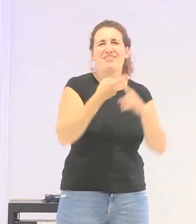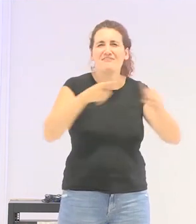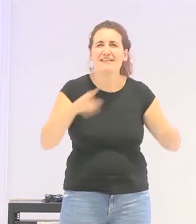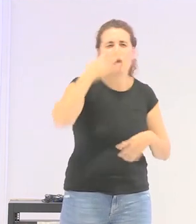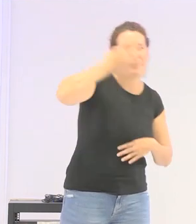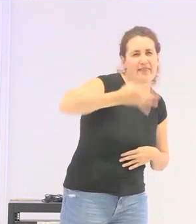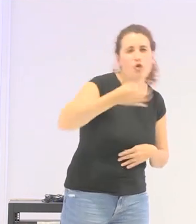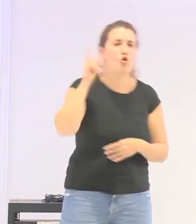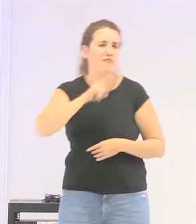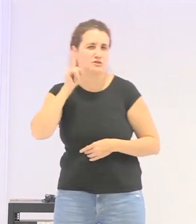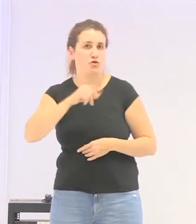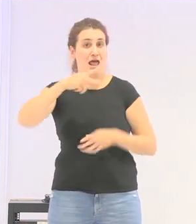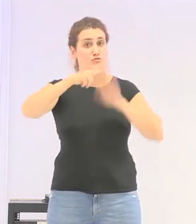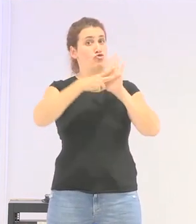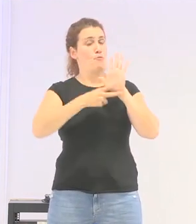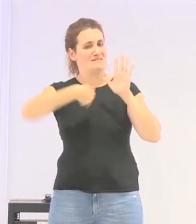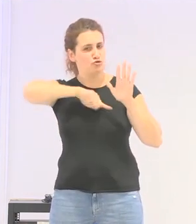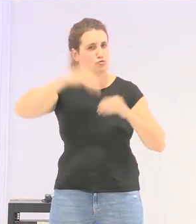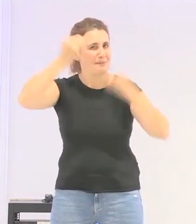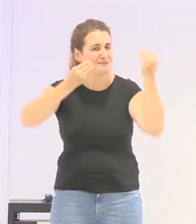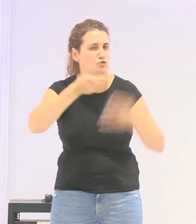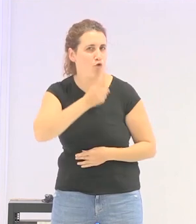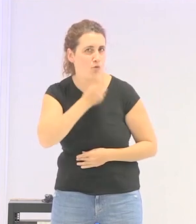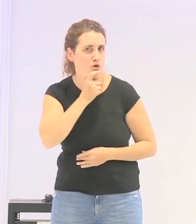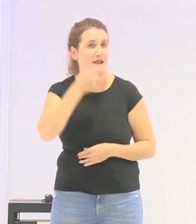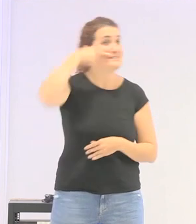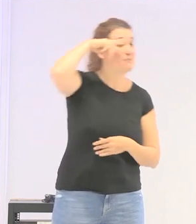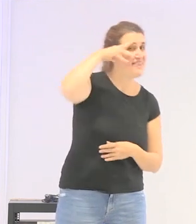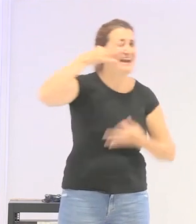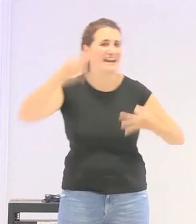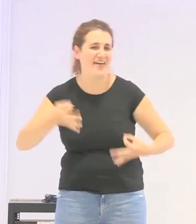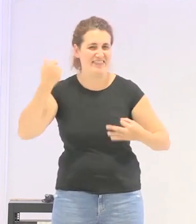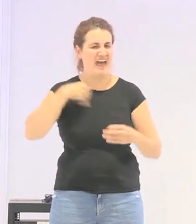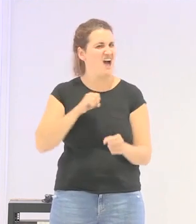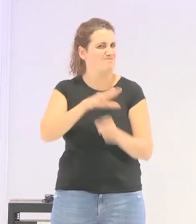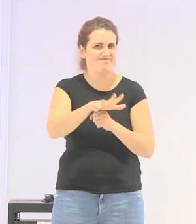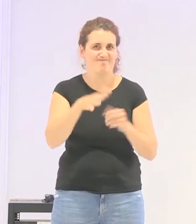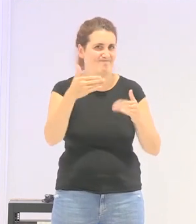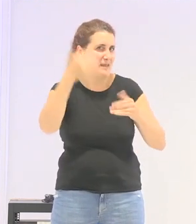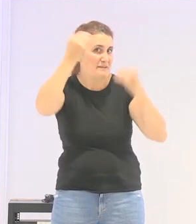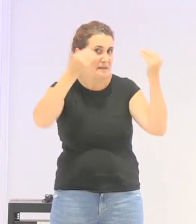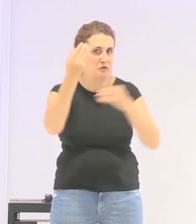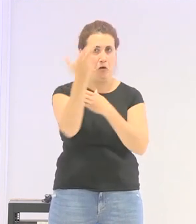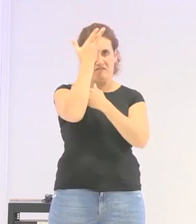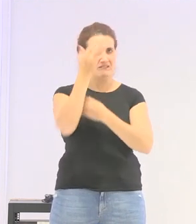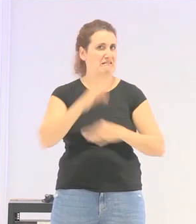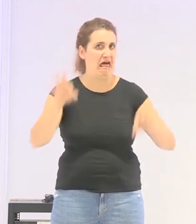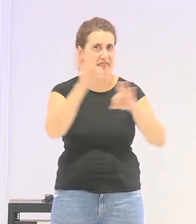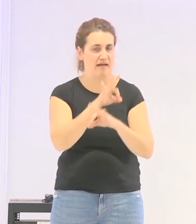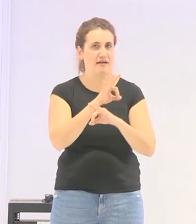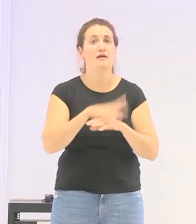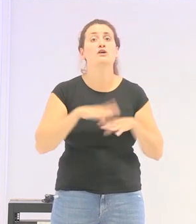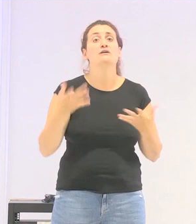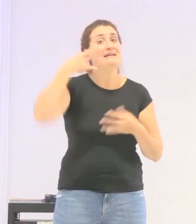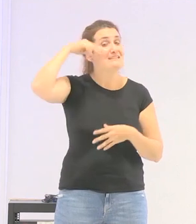es decir, las normas de pensamiento. La experiencia y la realidad ya no tienen efecto sobre el pensamiento. En vez de eso, la